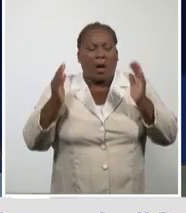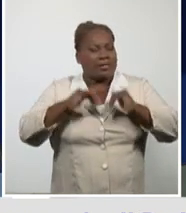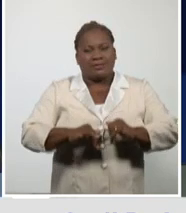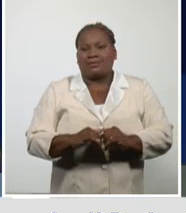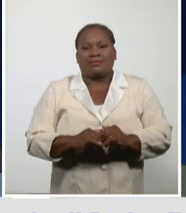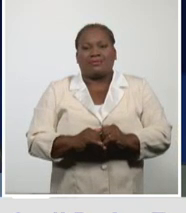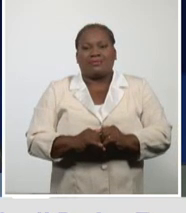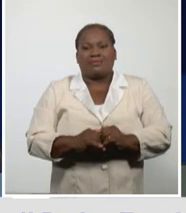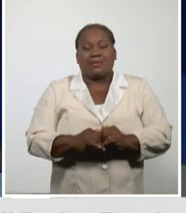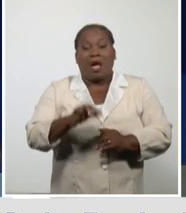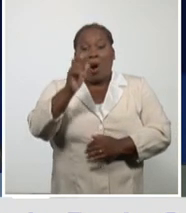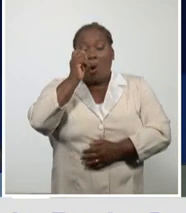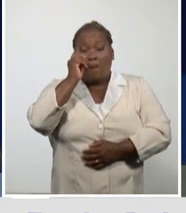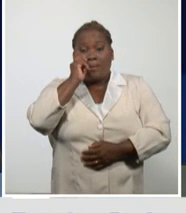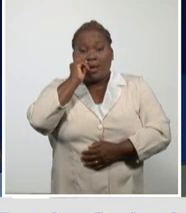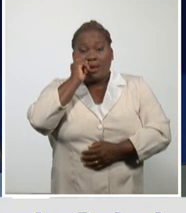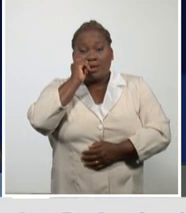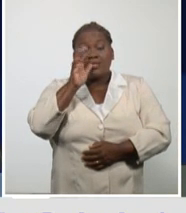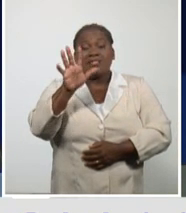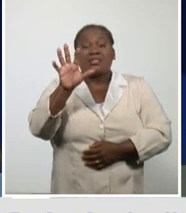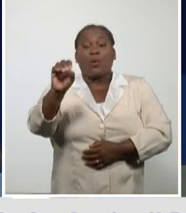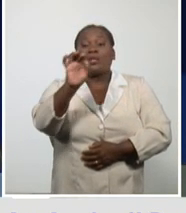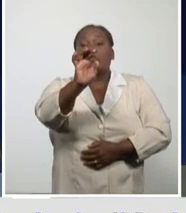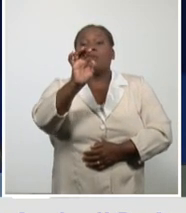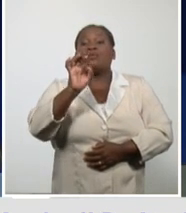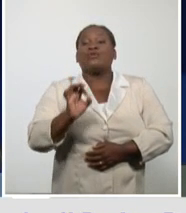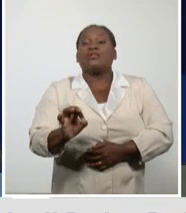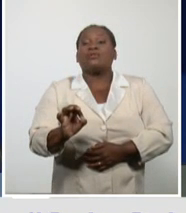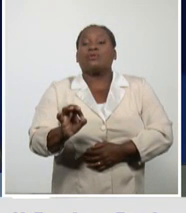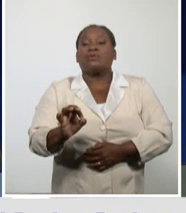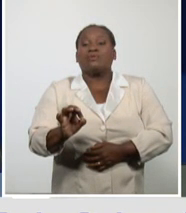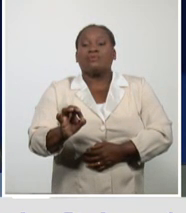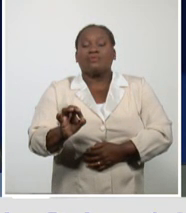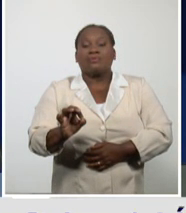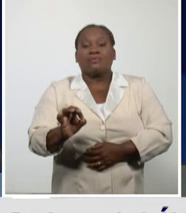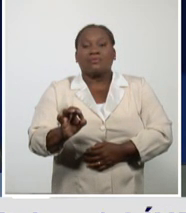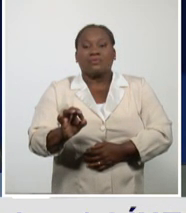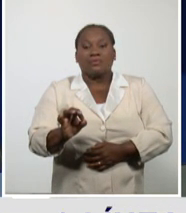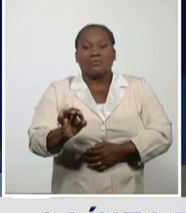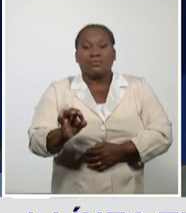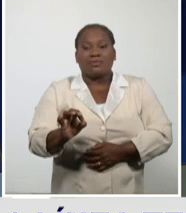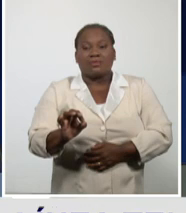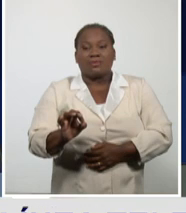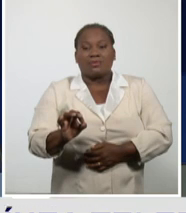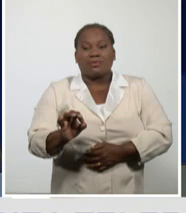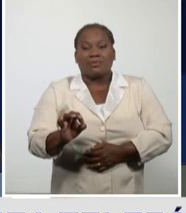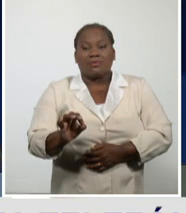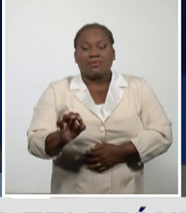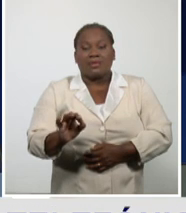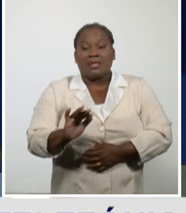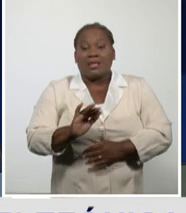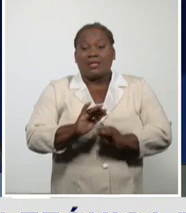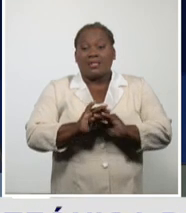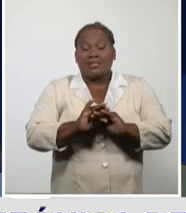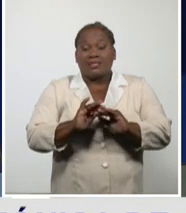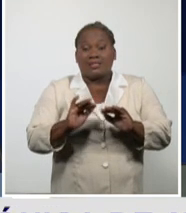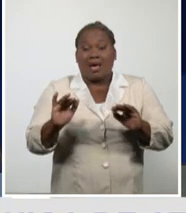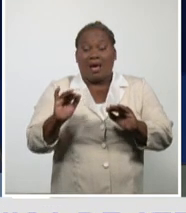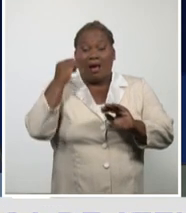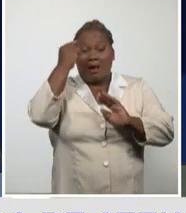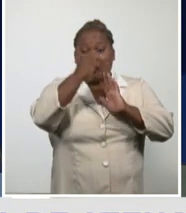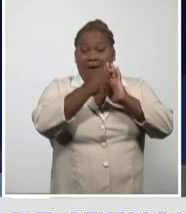Fueron masculinos el 50%, ya en la característica